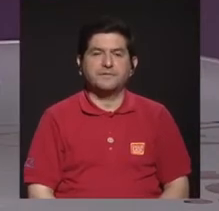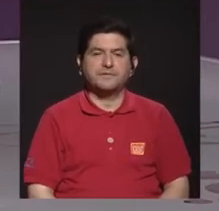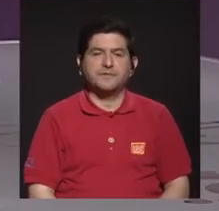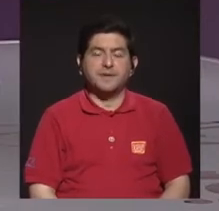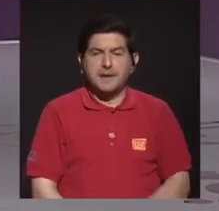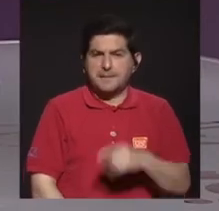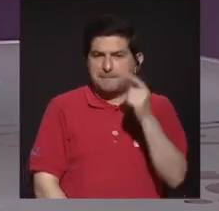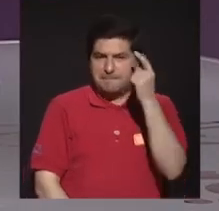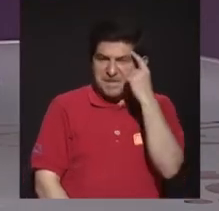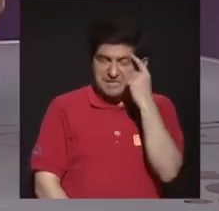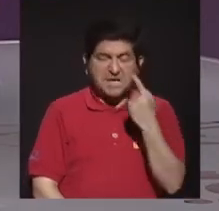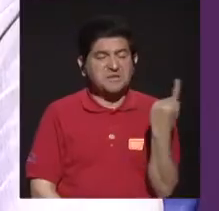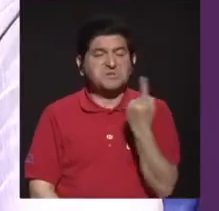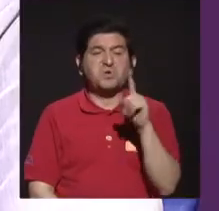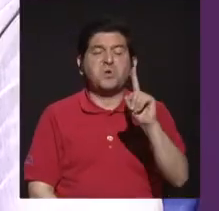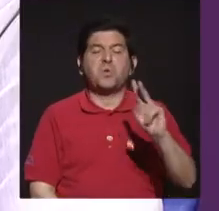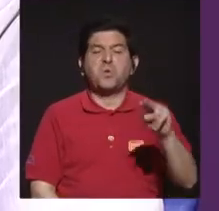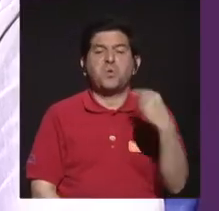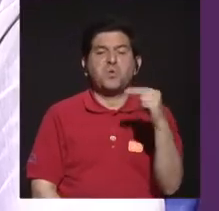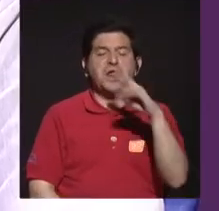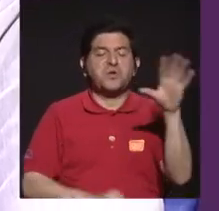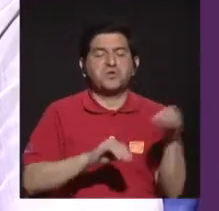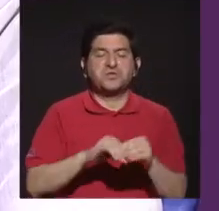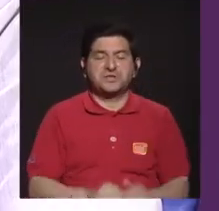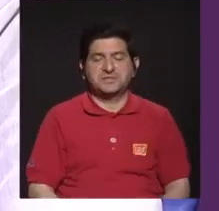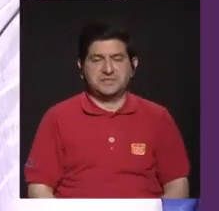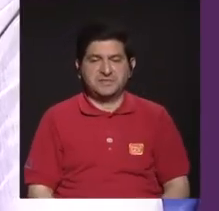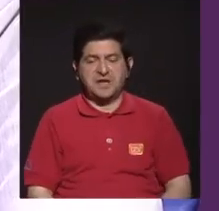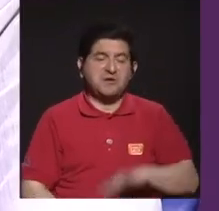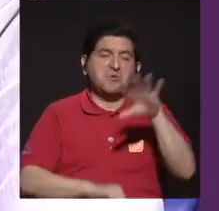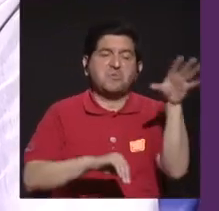dar como una nota más, sí, en otras noticias hoy fueron